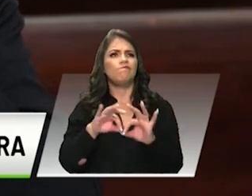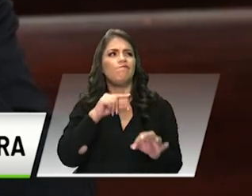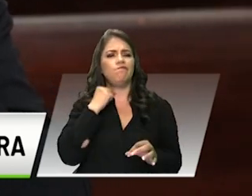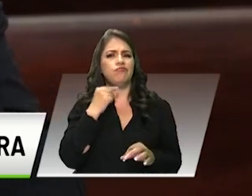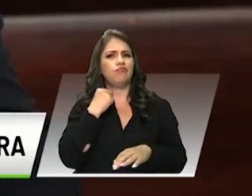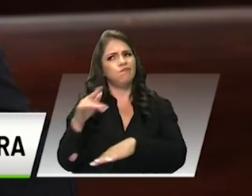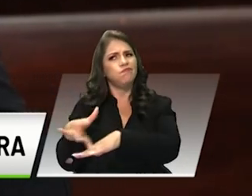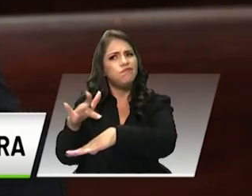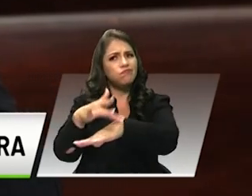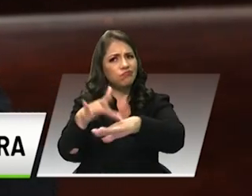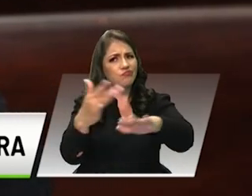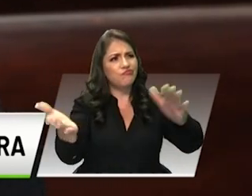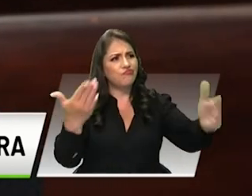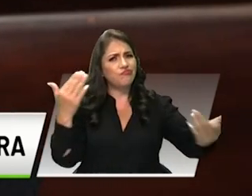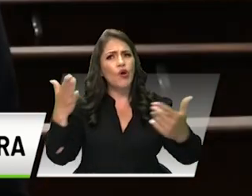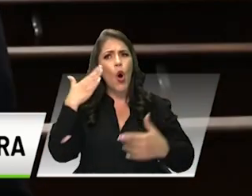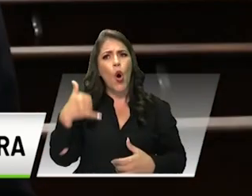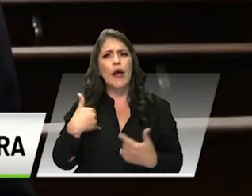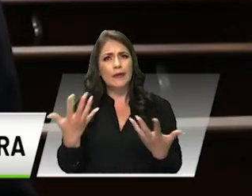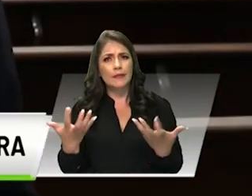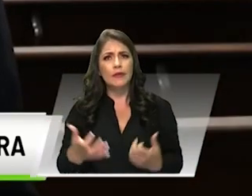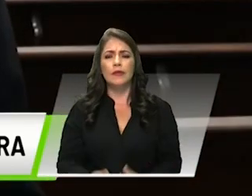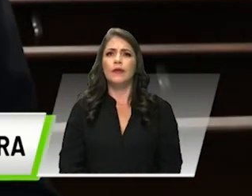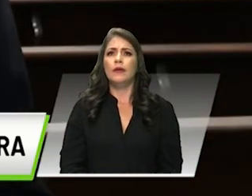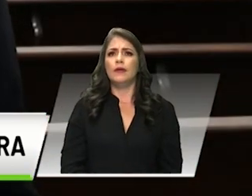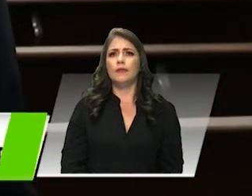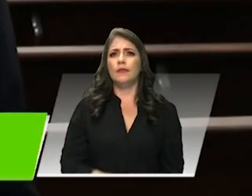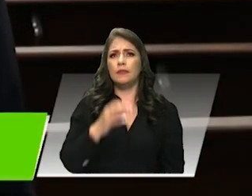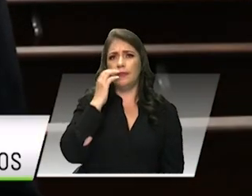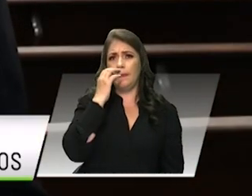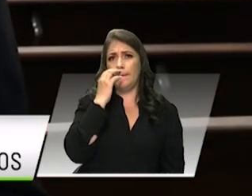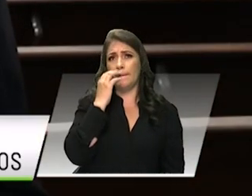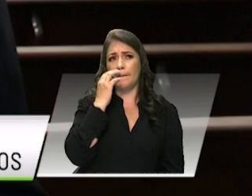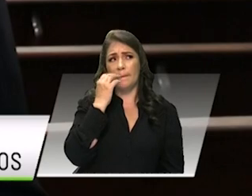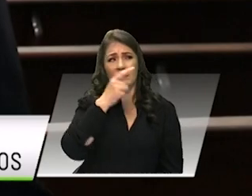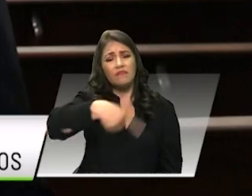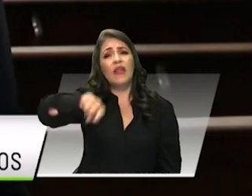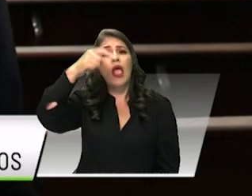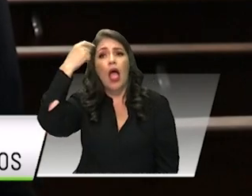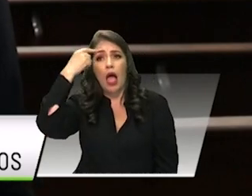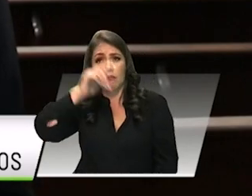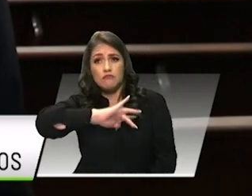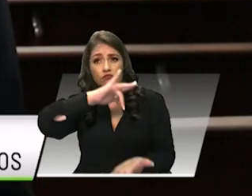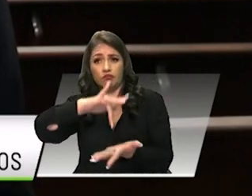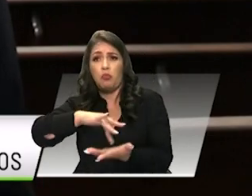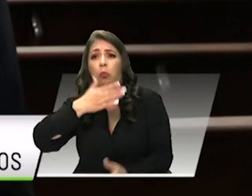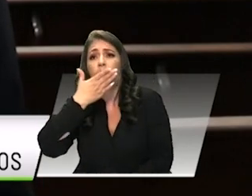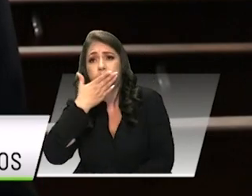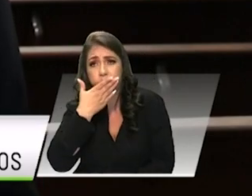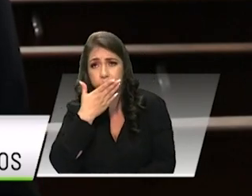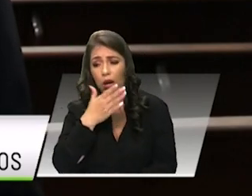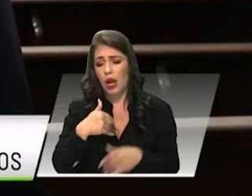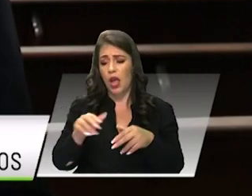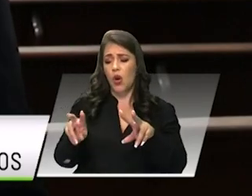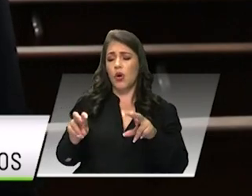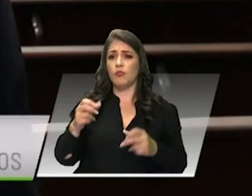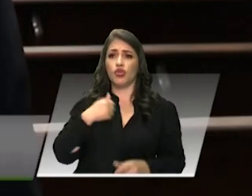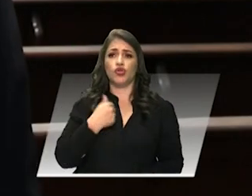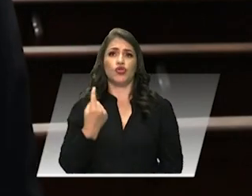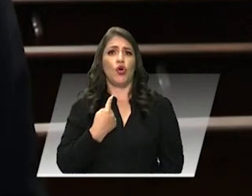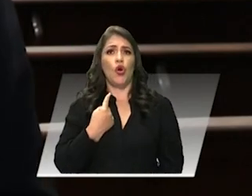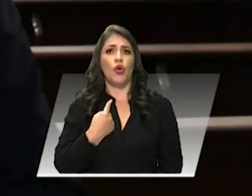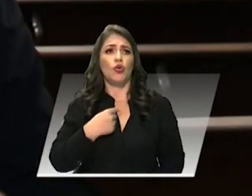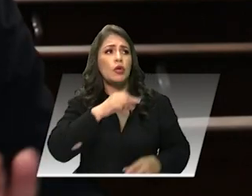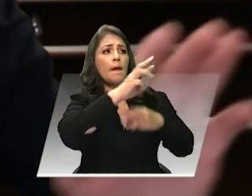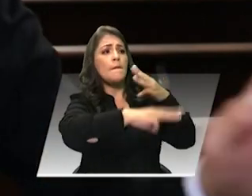especial entre las nuevas generaciones. Piensan que el venir aquí es cerrarse en un egoísmo tal que me abandono